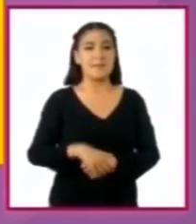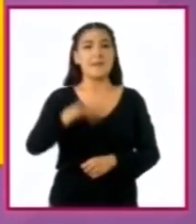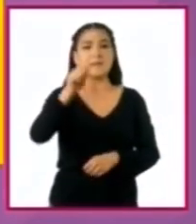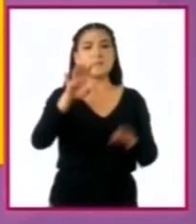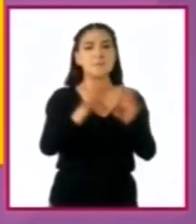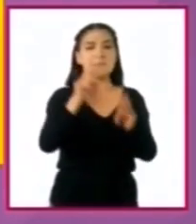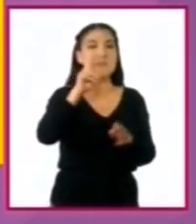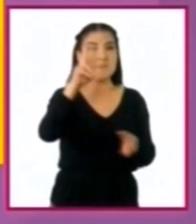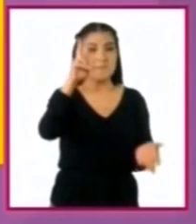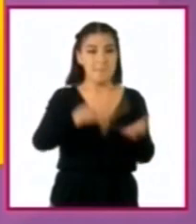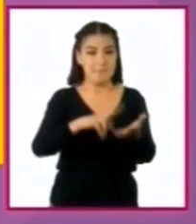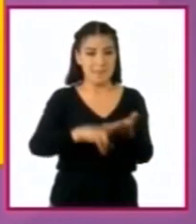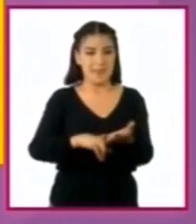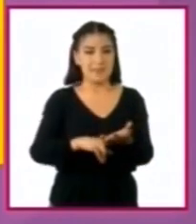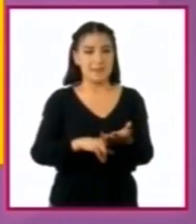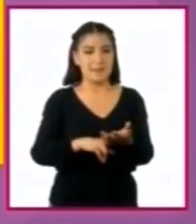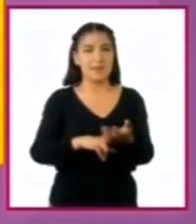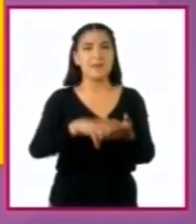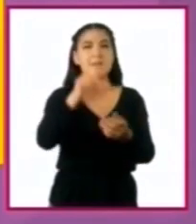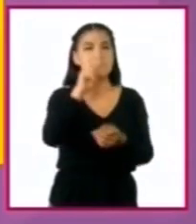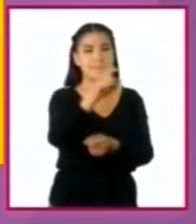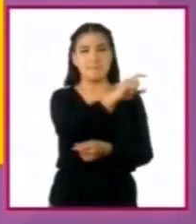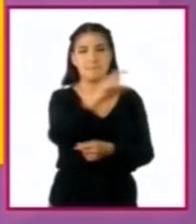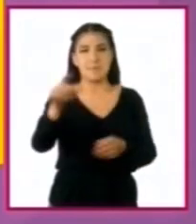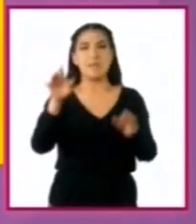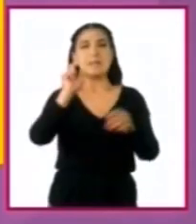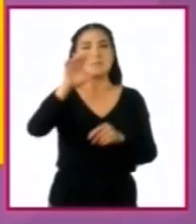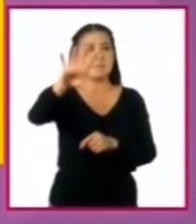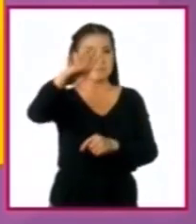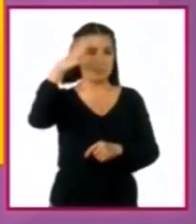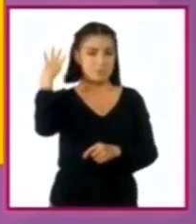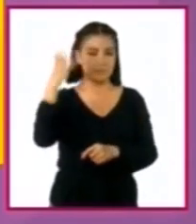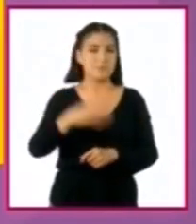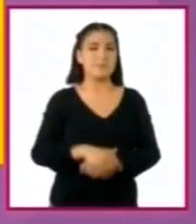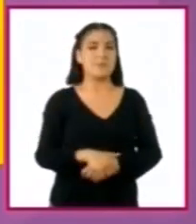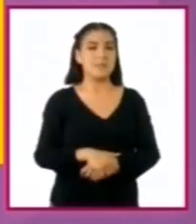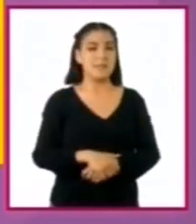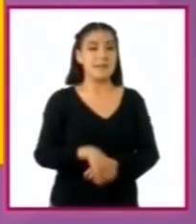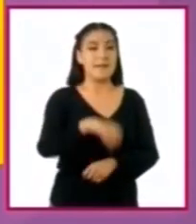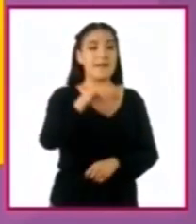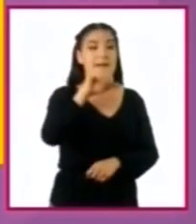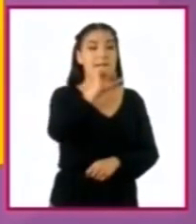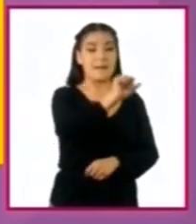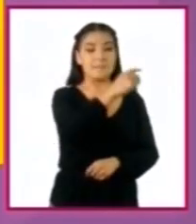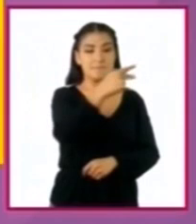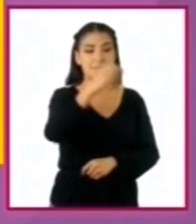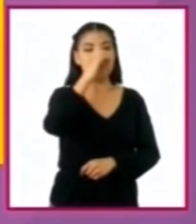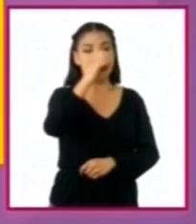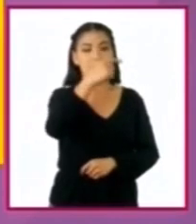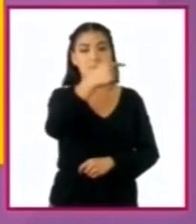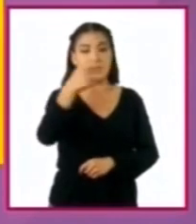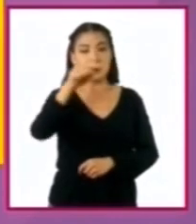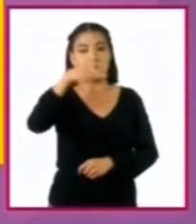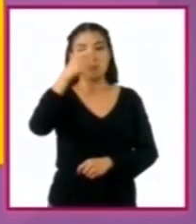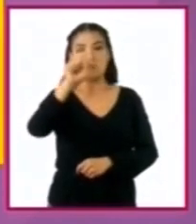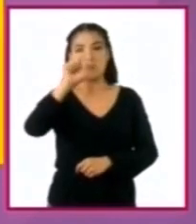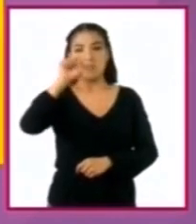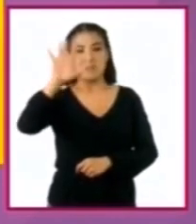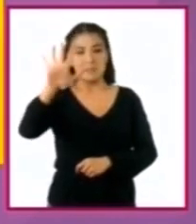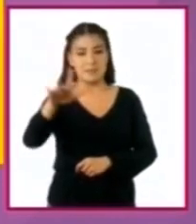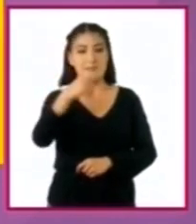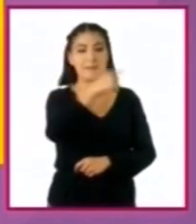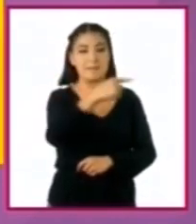Sustituyendo valores en la fórmula de aceleración tenemos 0 menos 12.75